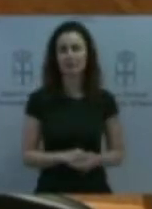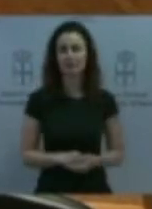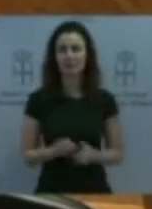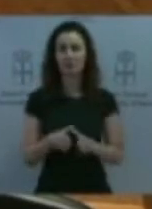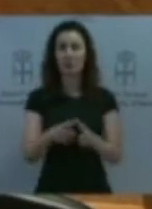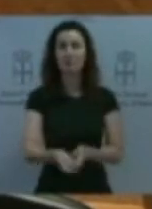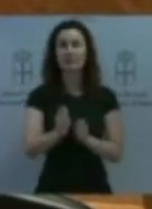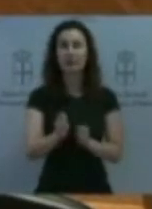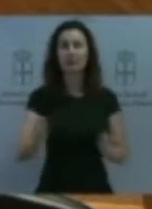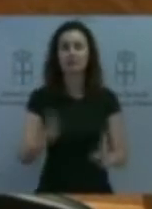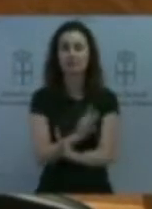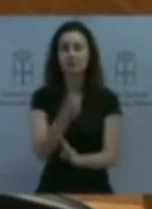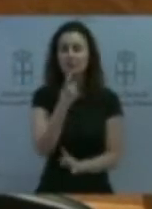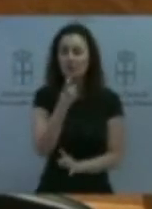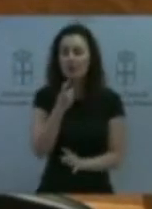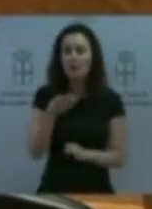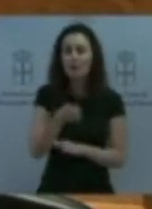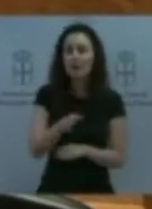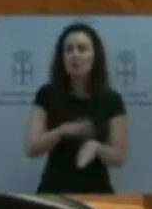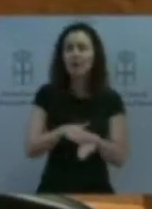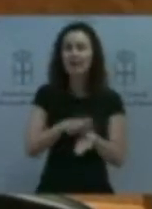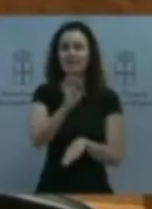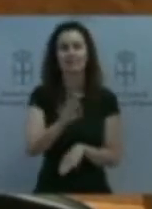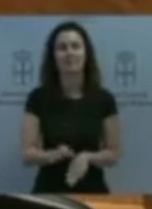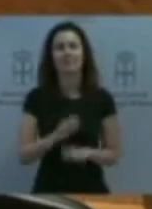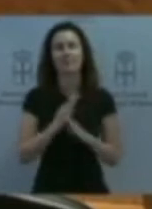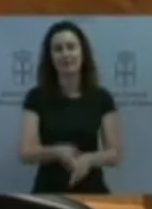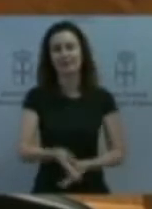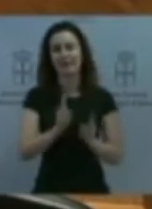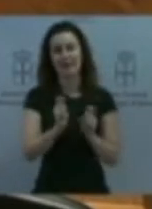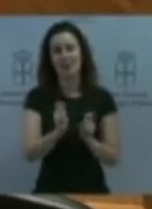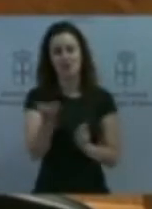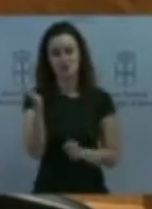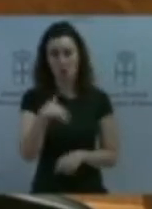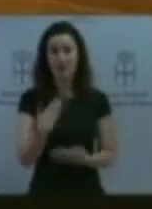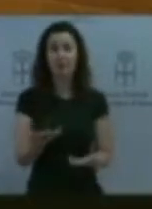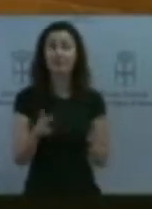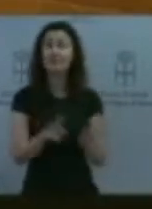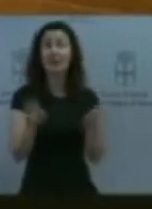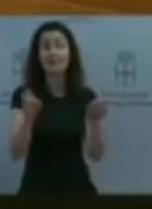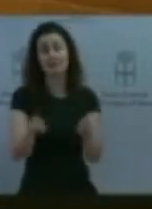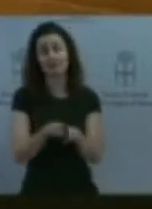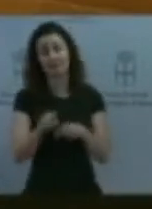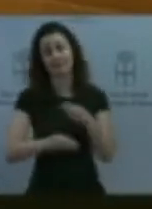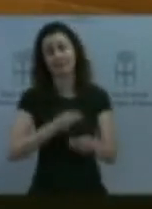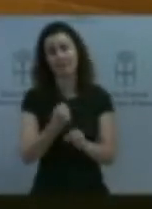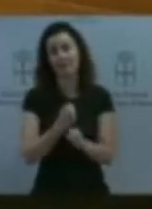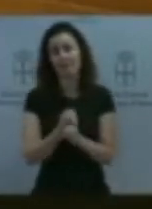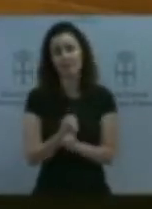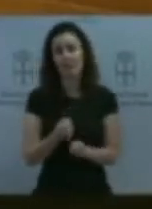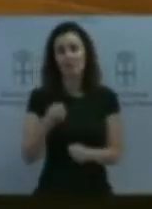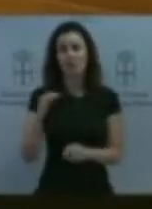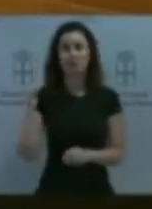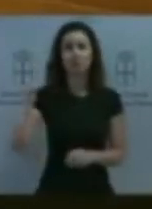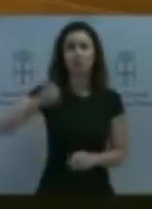cuota pesquera y tienen que sobrevivir haciendo estas cuestiones o desarrollando esta actividad que tradicionalmente lo hacían quienes recogían el ocle